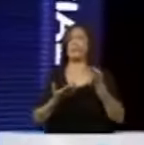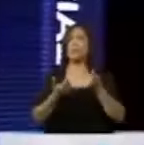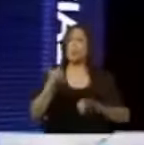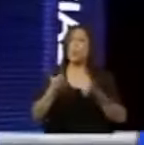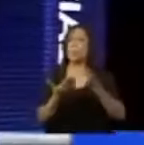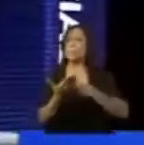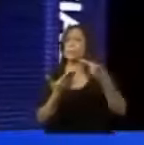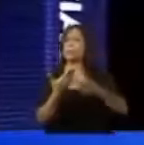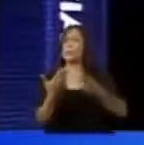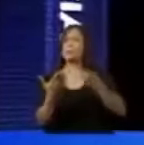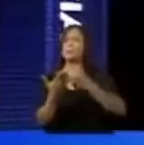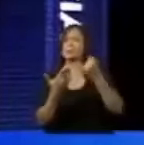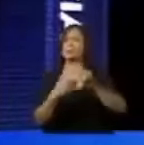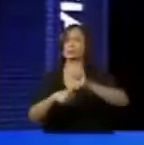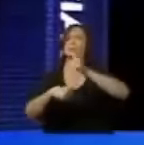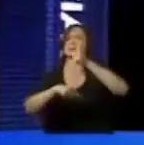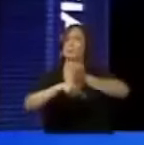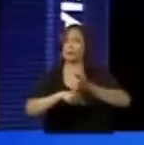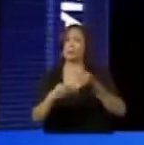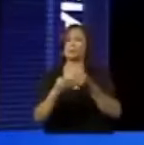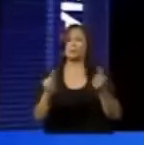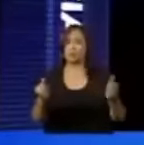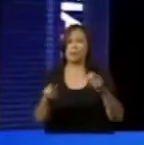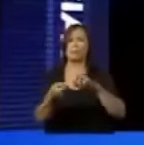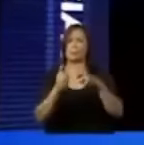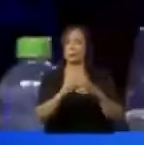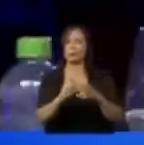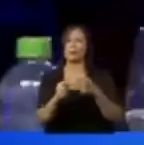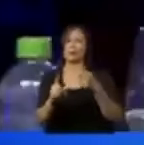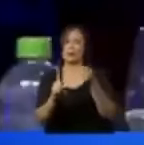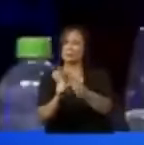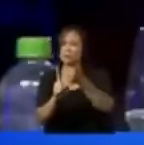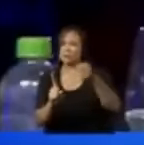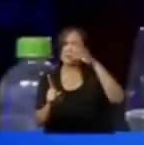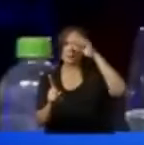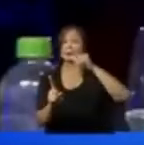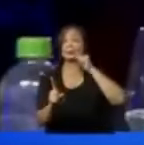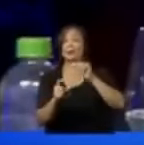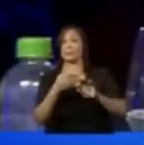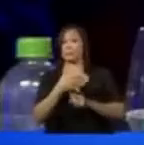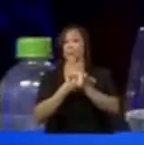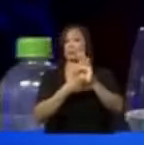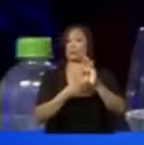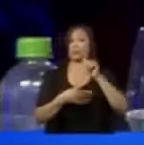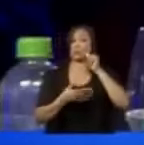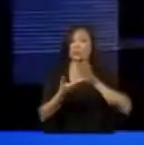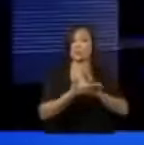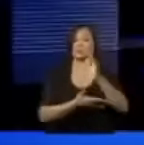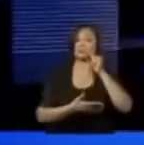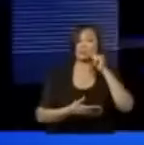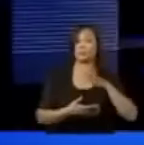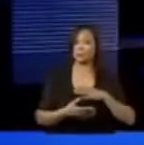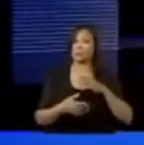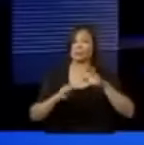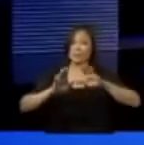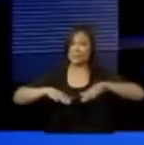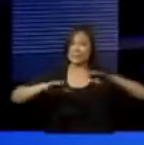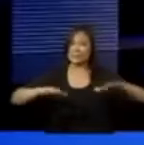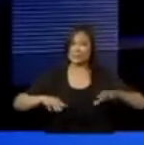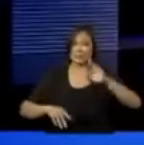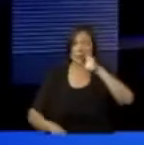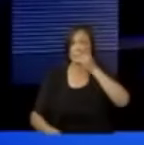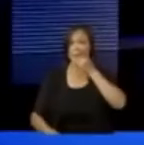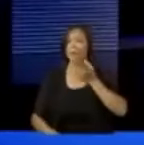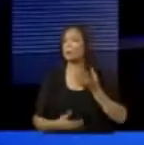acciones concretas implementaría para combatir la violencia de género y además proteger los derechos de las mujeres y de las niñas en